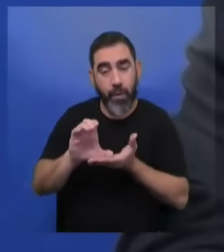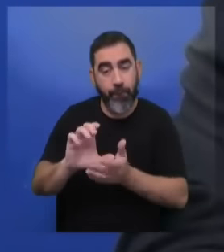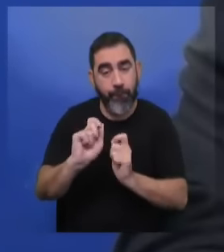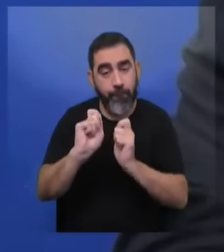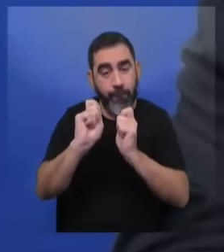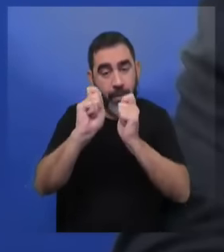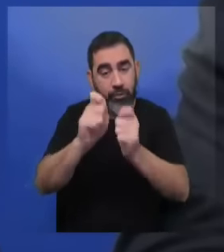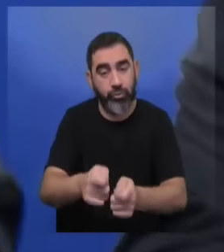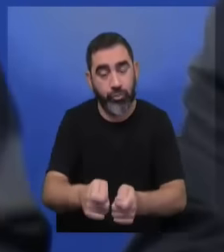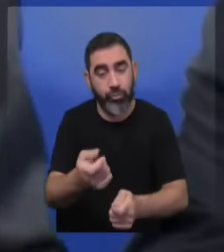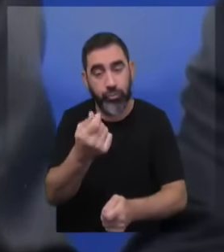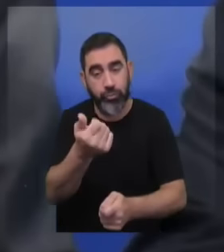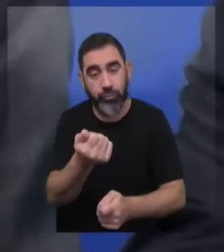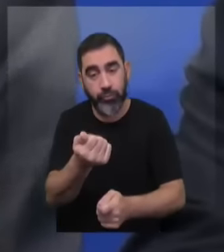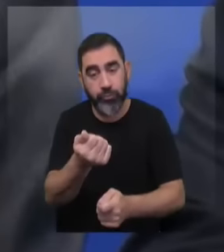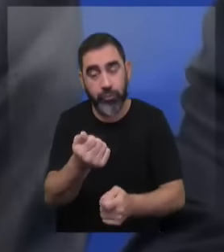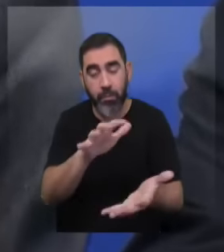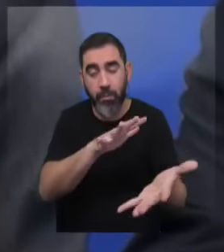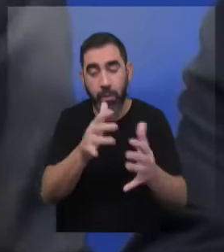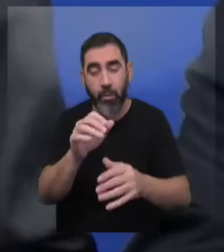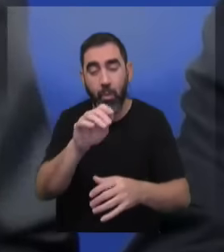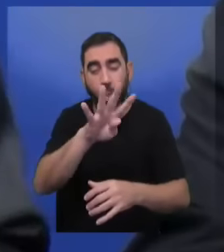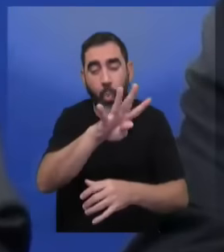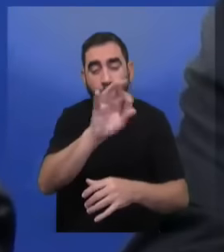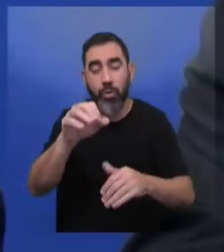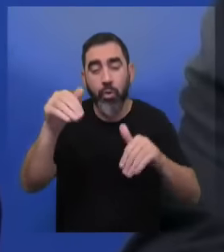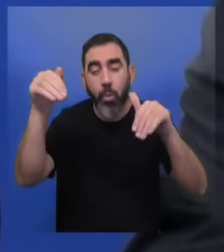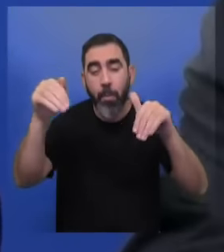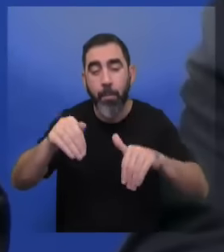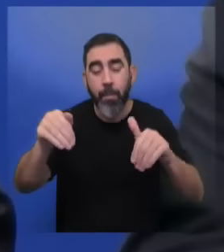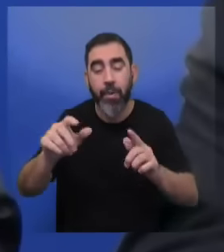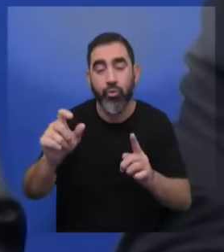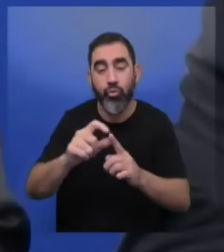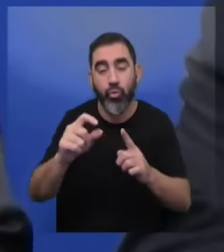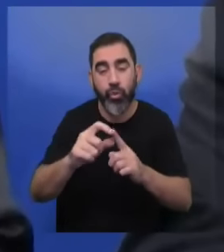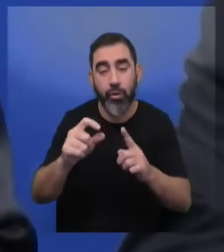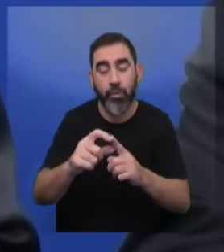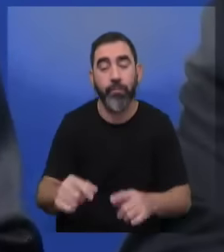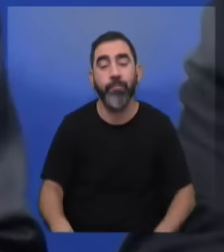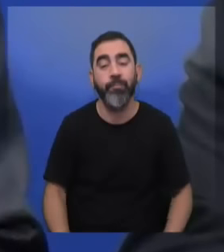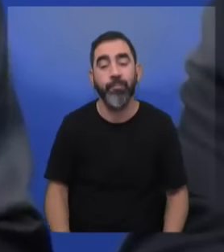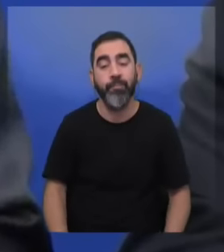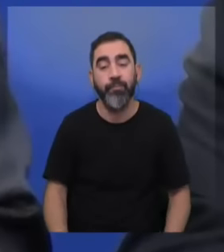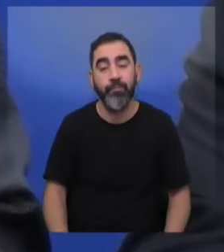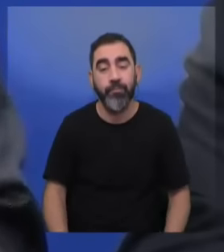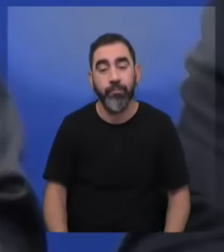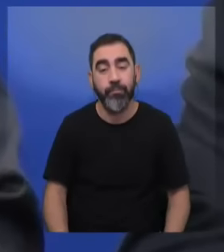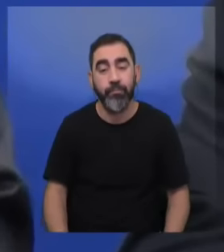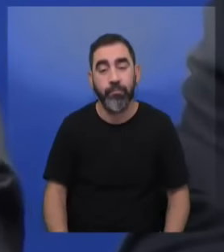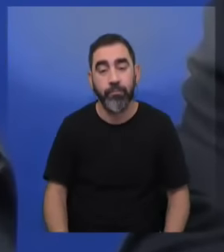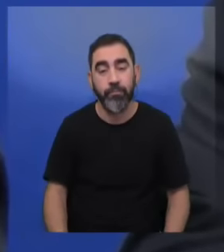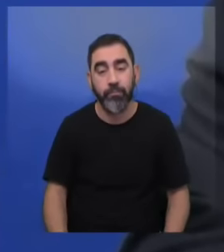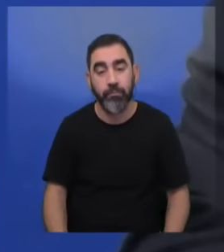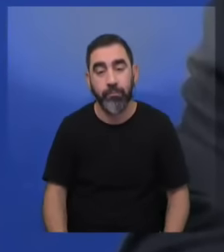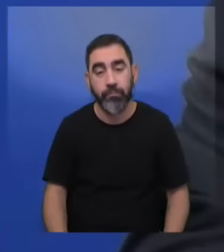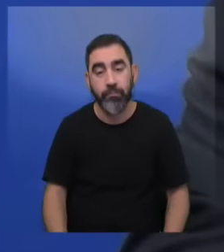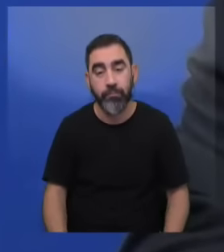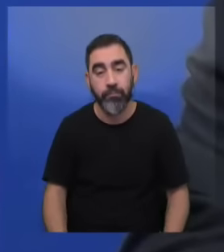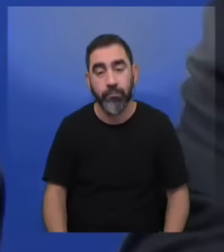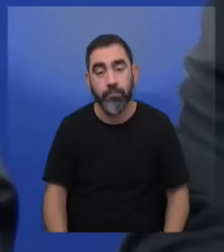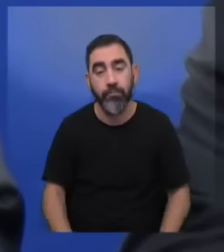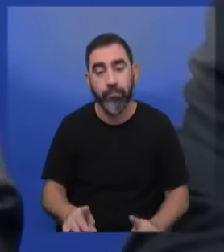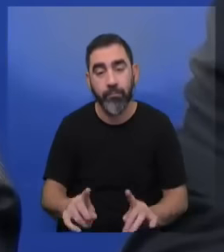inversión que está en el entorno de los 400 millones de dólares y se ha trabajado con